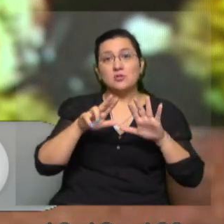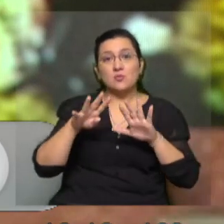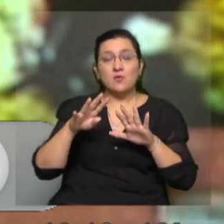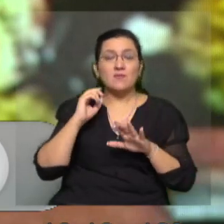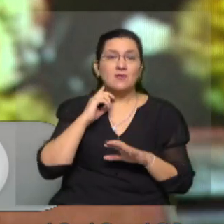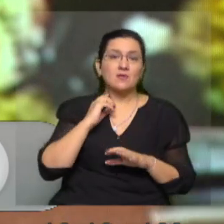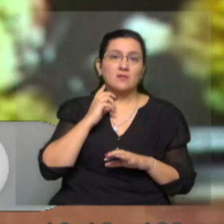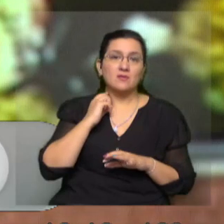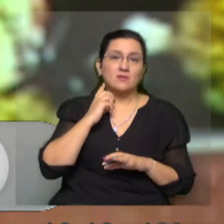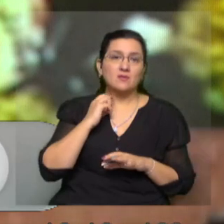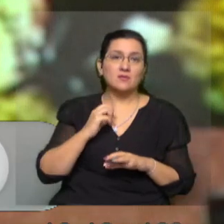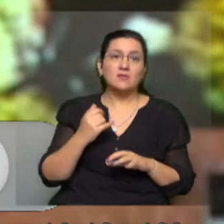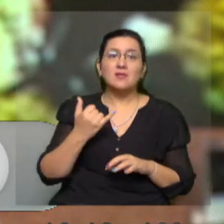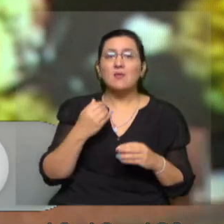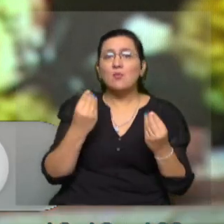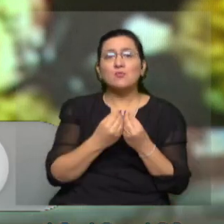Teníamos